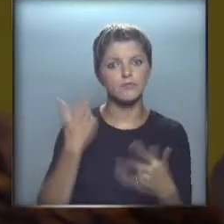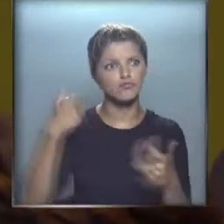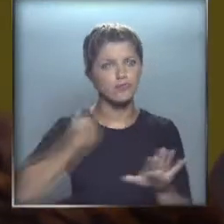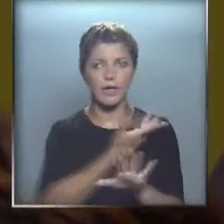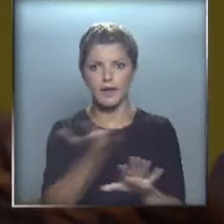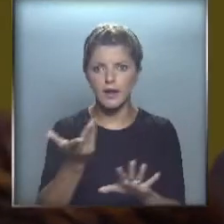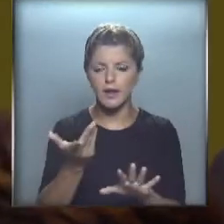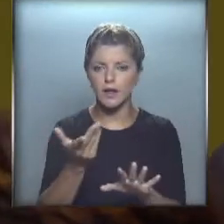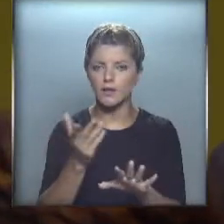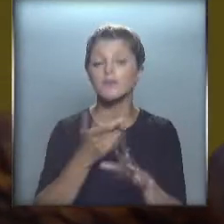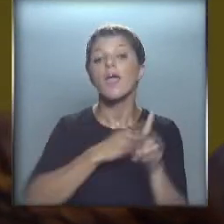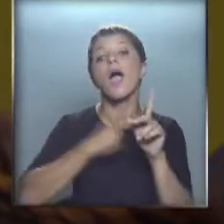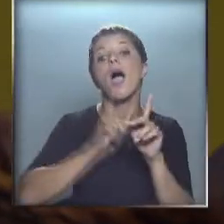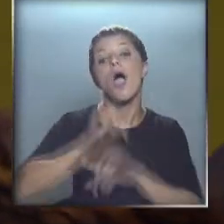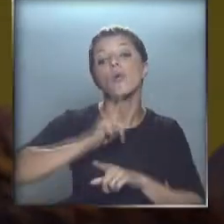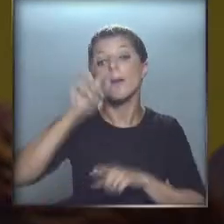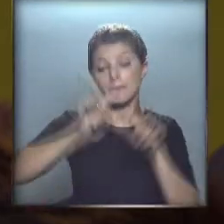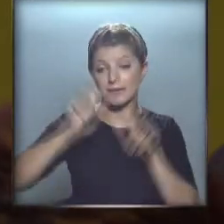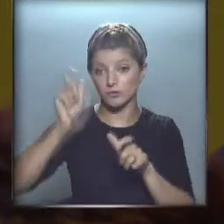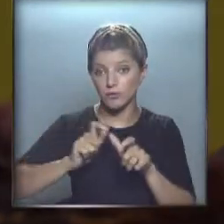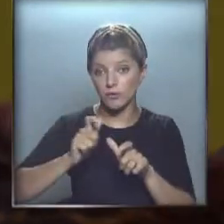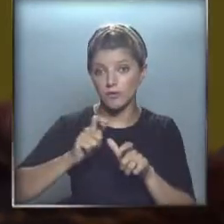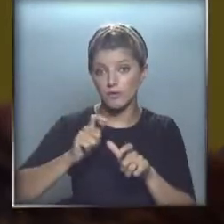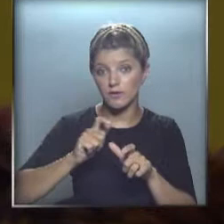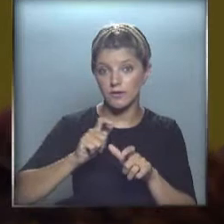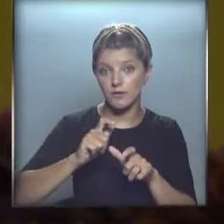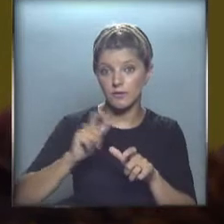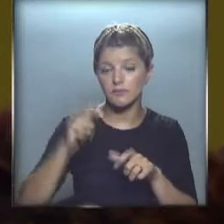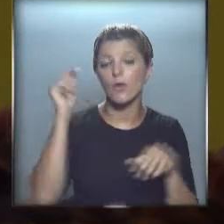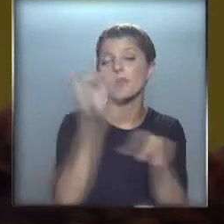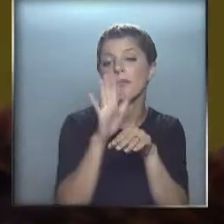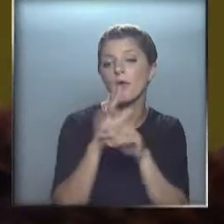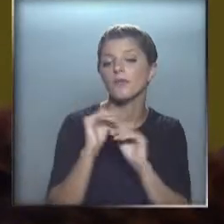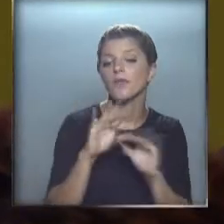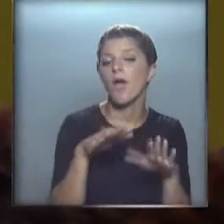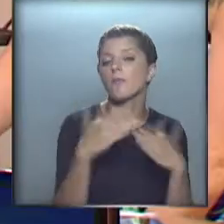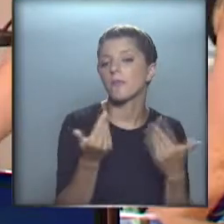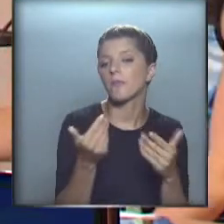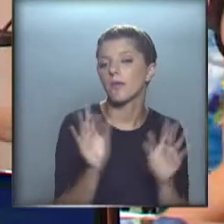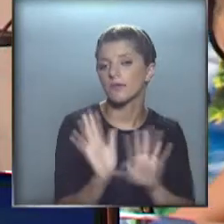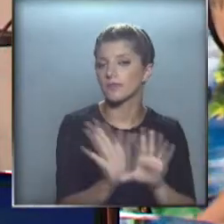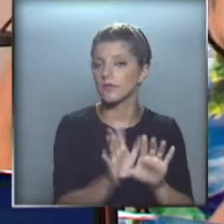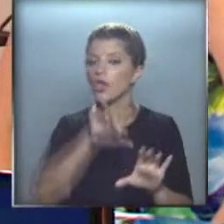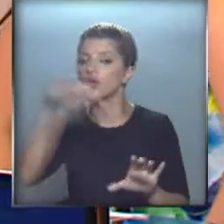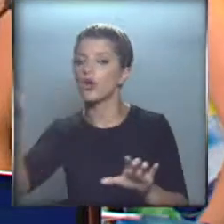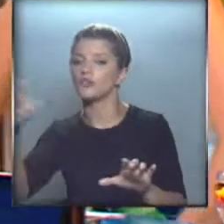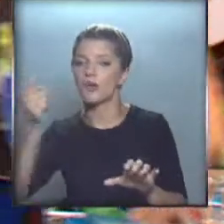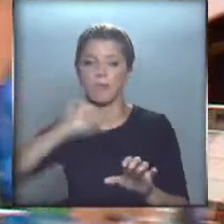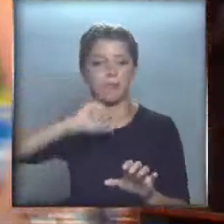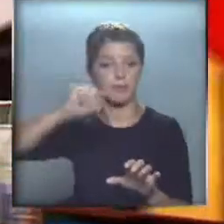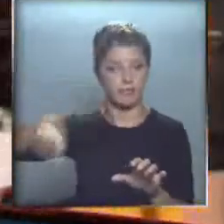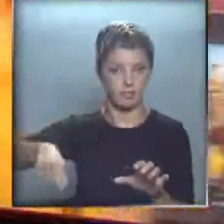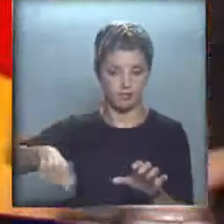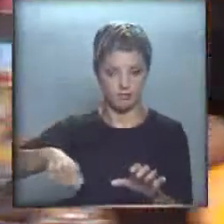así, más o menos hay gente más acomodada y hay gente que son más o menos son. Uh-huh.